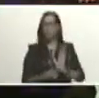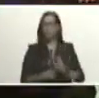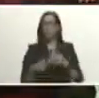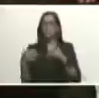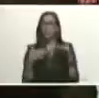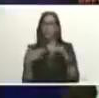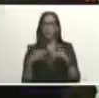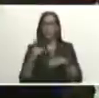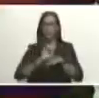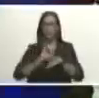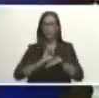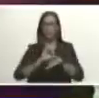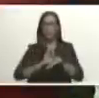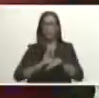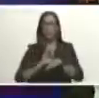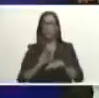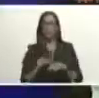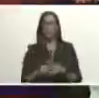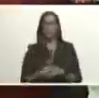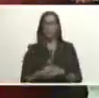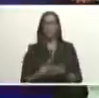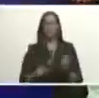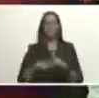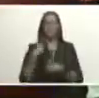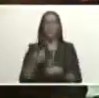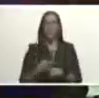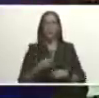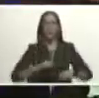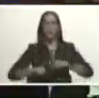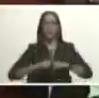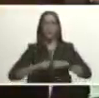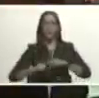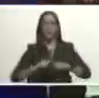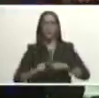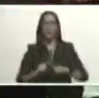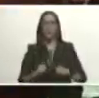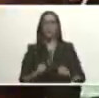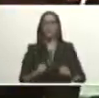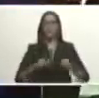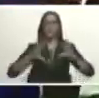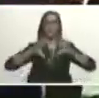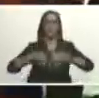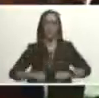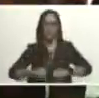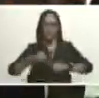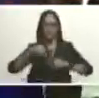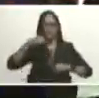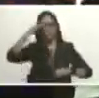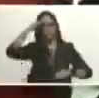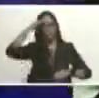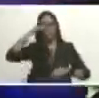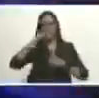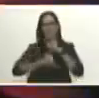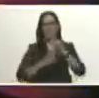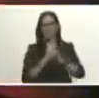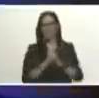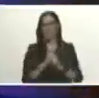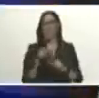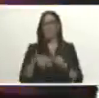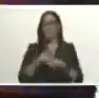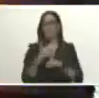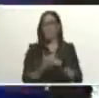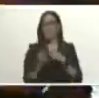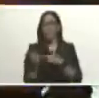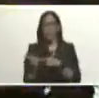civil y luego promover una intervención extranjera de una fuerza militar. Ese era el plan, pero el